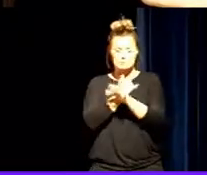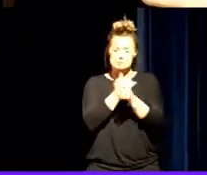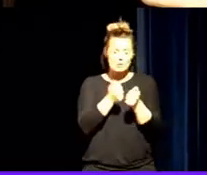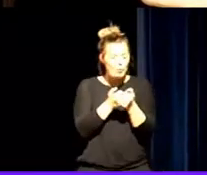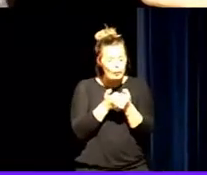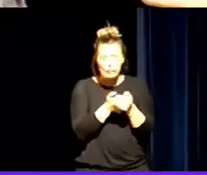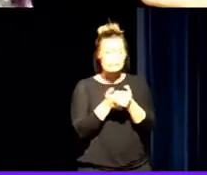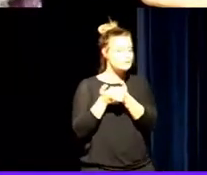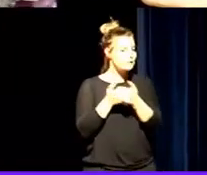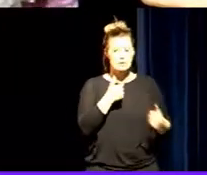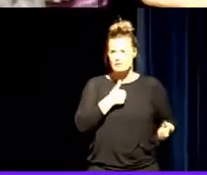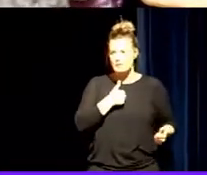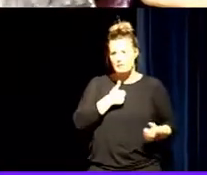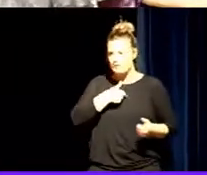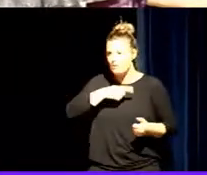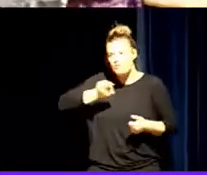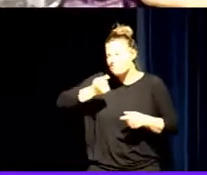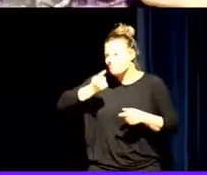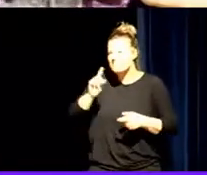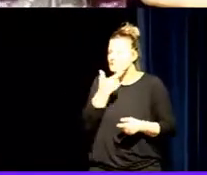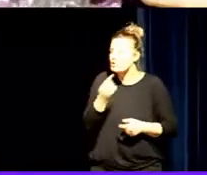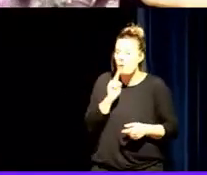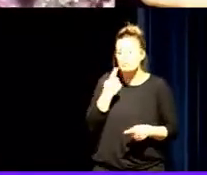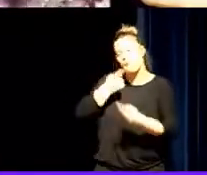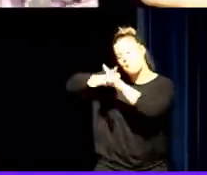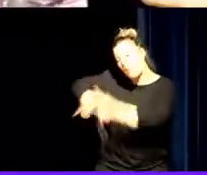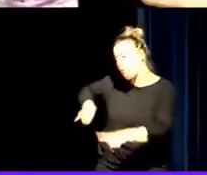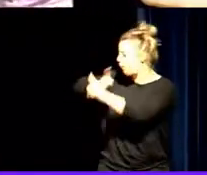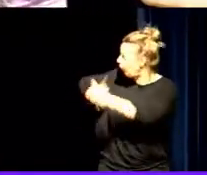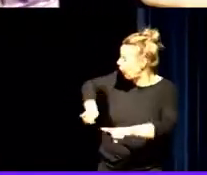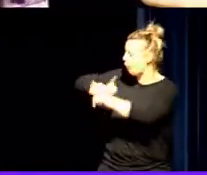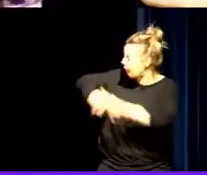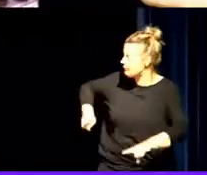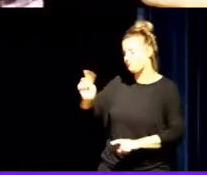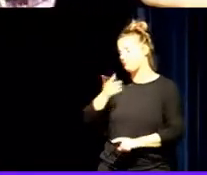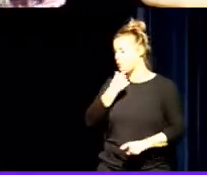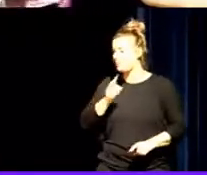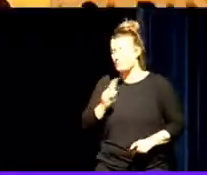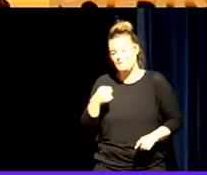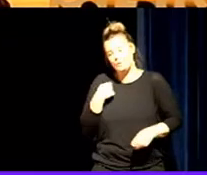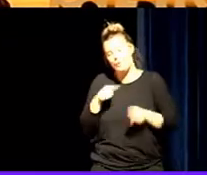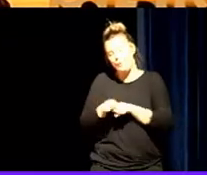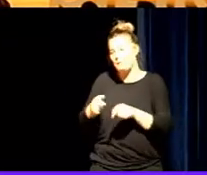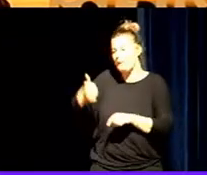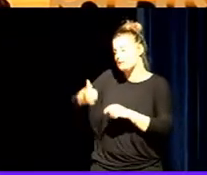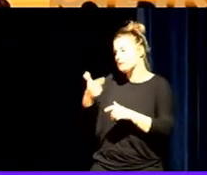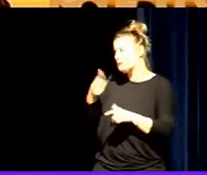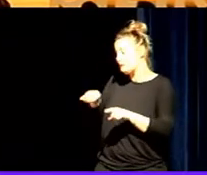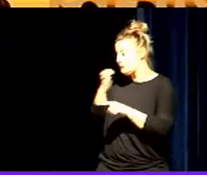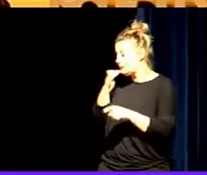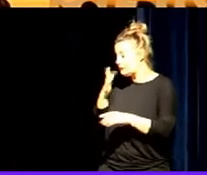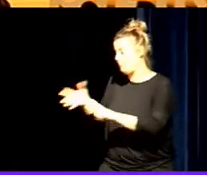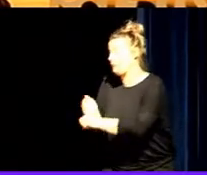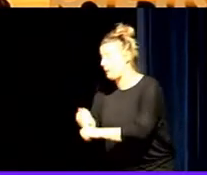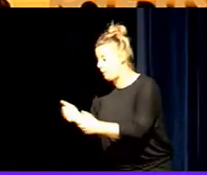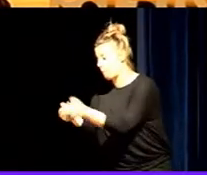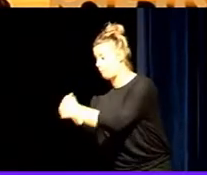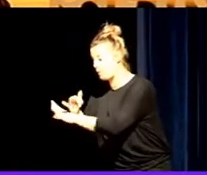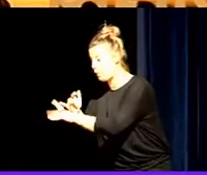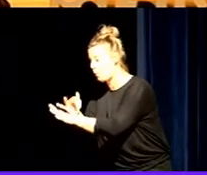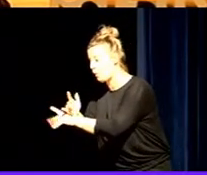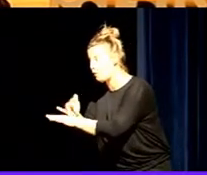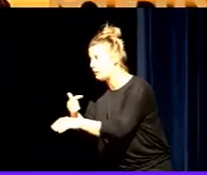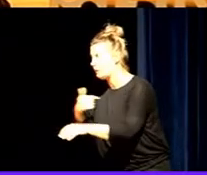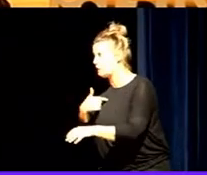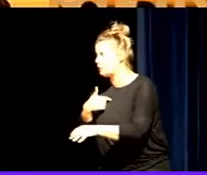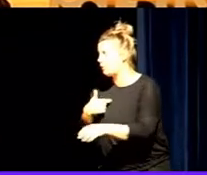Yo tampoco soy de las prohibicionistas. Y entonces utilizaba más bien el recurso, se pillaba con un videojuego y